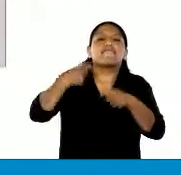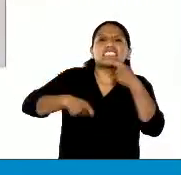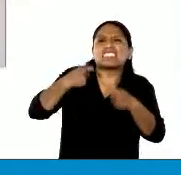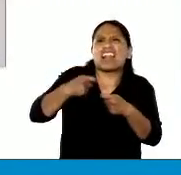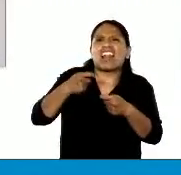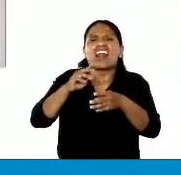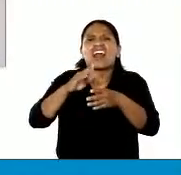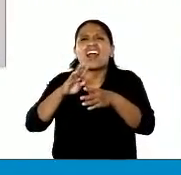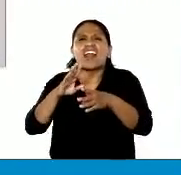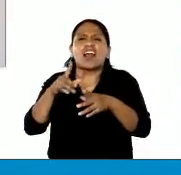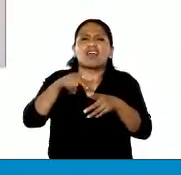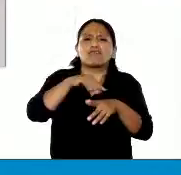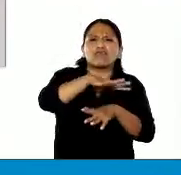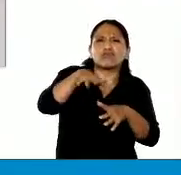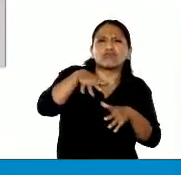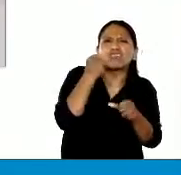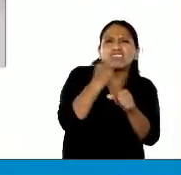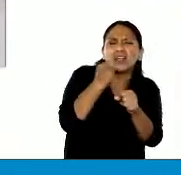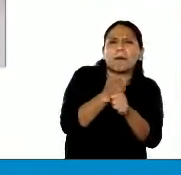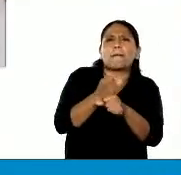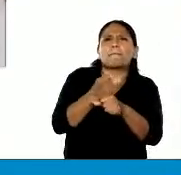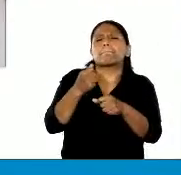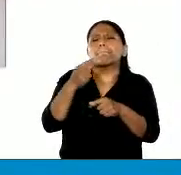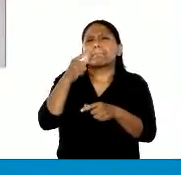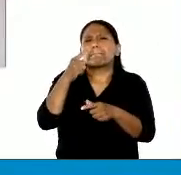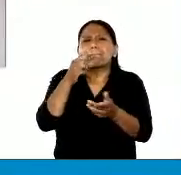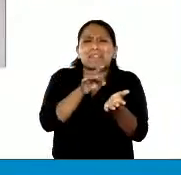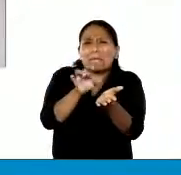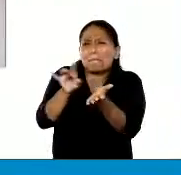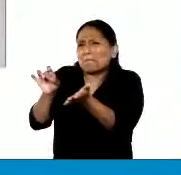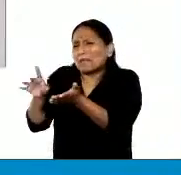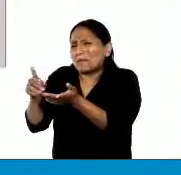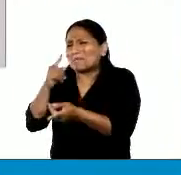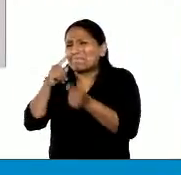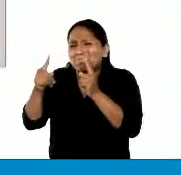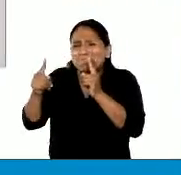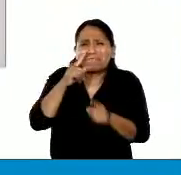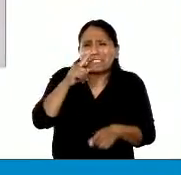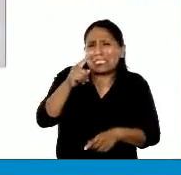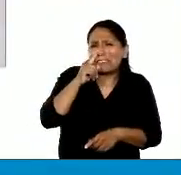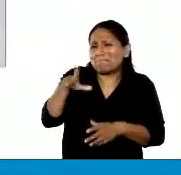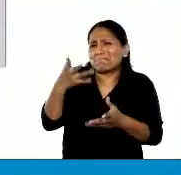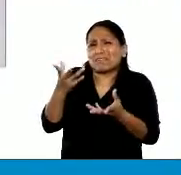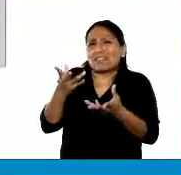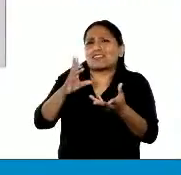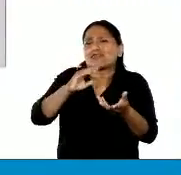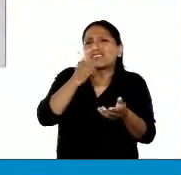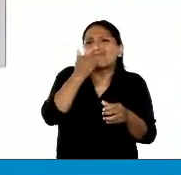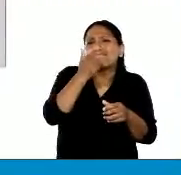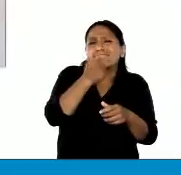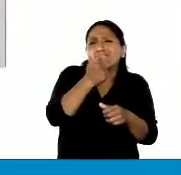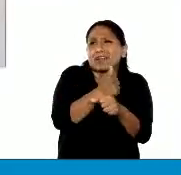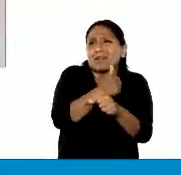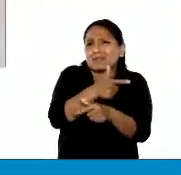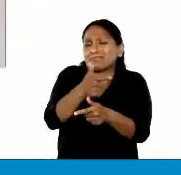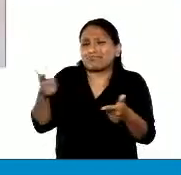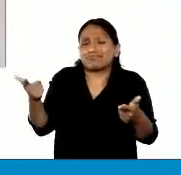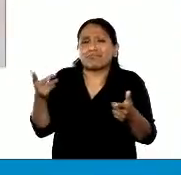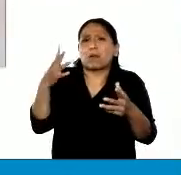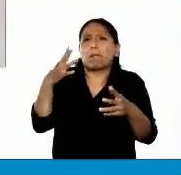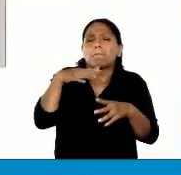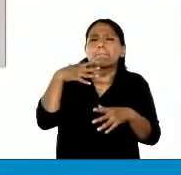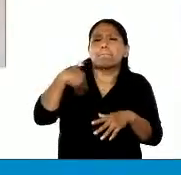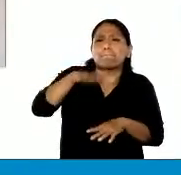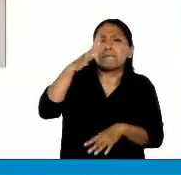las condiciones laborales, se produjeron miles de despidos provocándose así un salto en la desocupación y la pobreza. Por eso